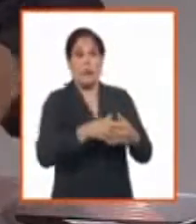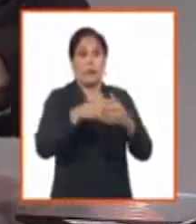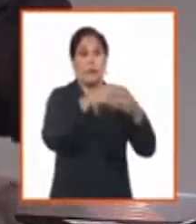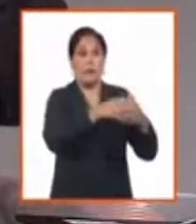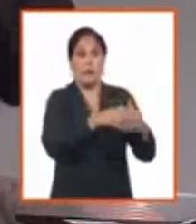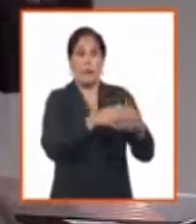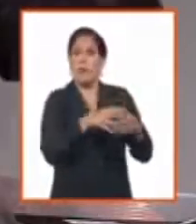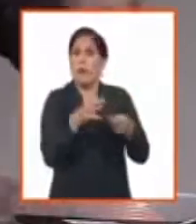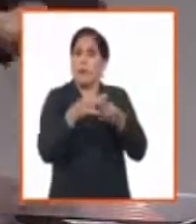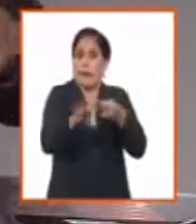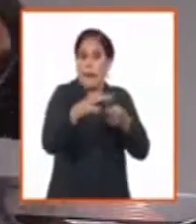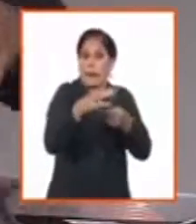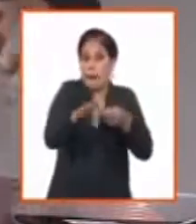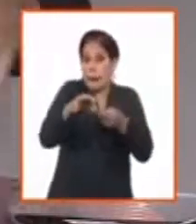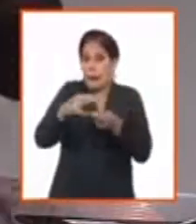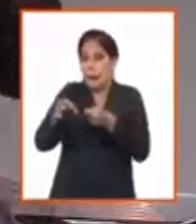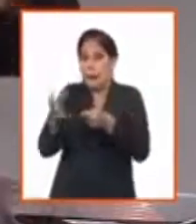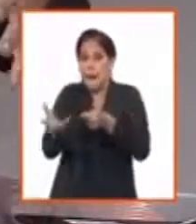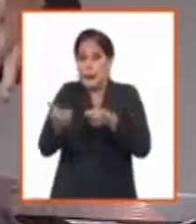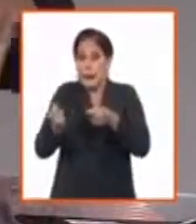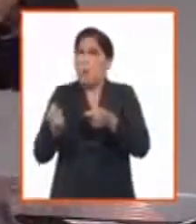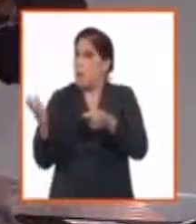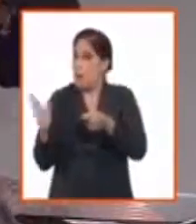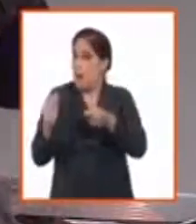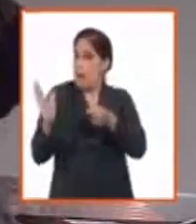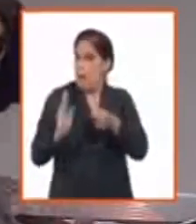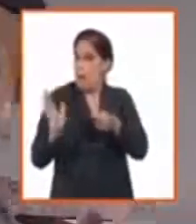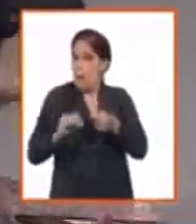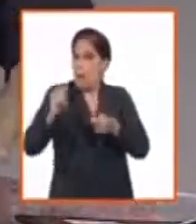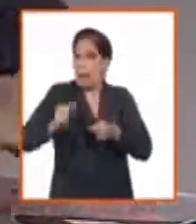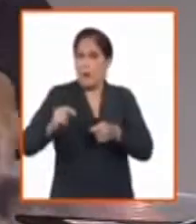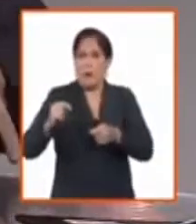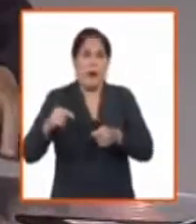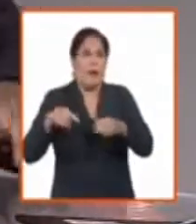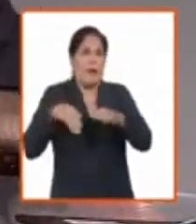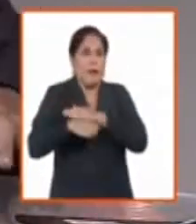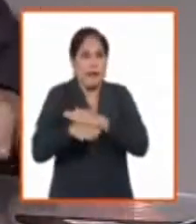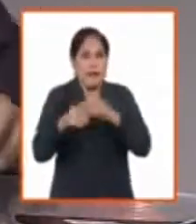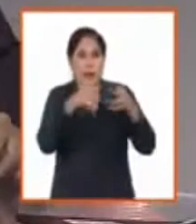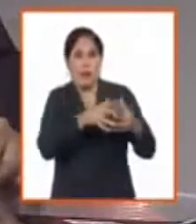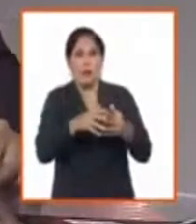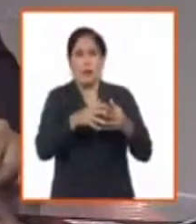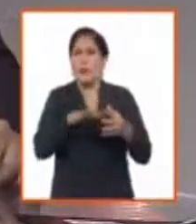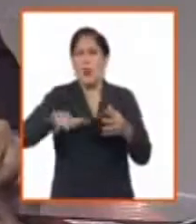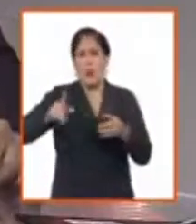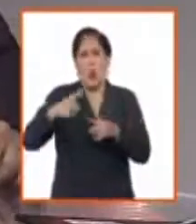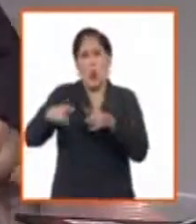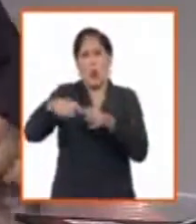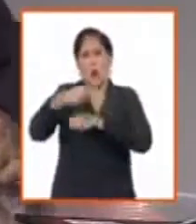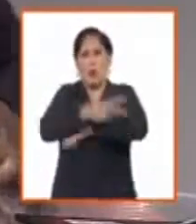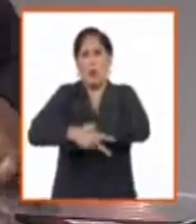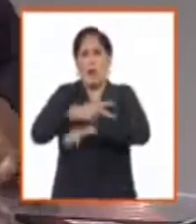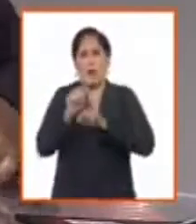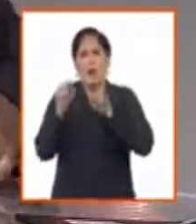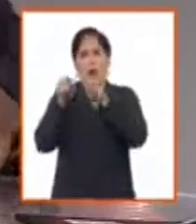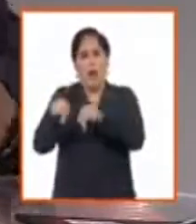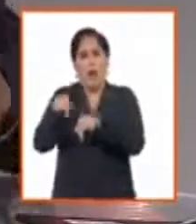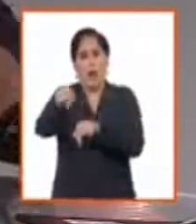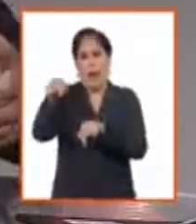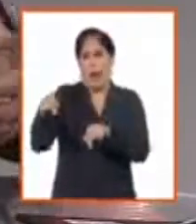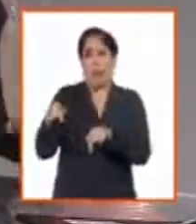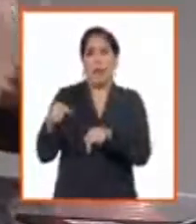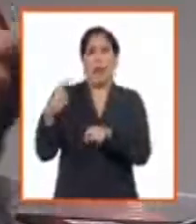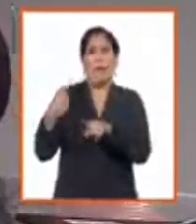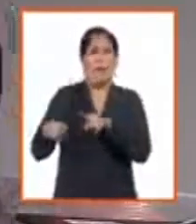dinero a países receptores bueno con la idea esta de que los emigrantes no lleguen eeuu sino que se queden en otros países de tránsito y hablaban de los